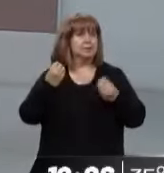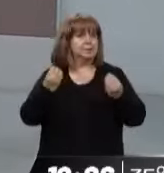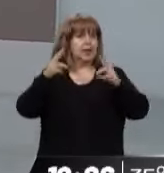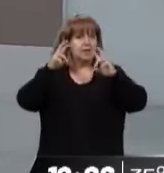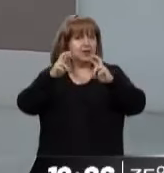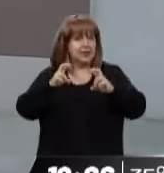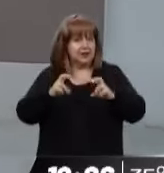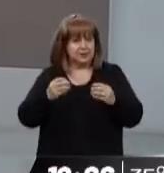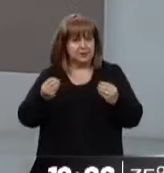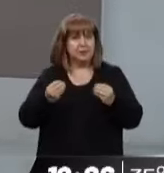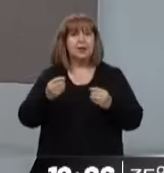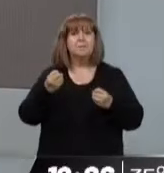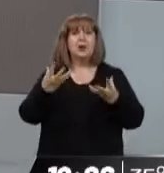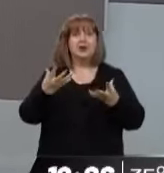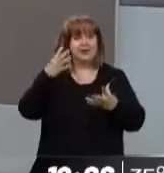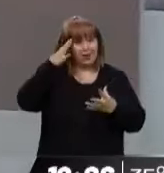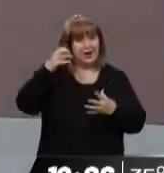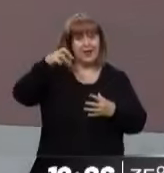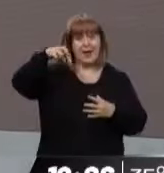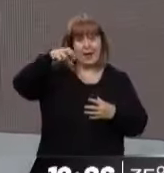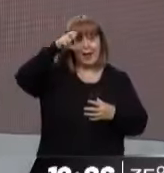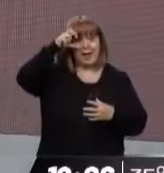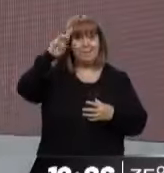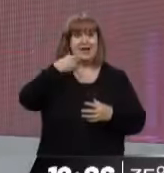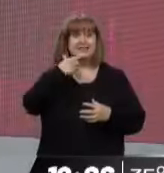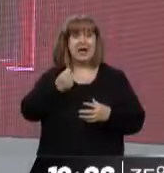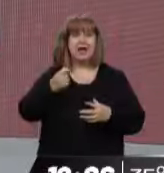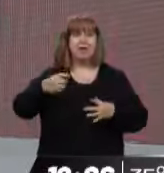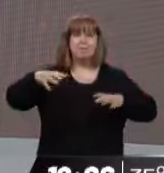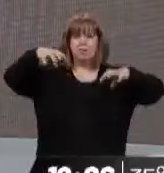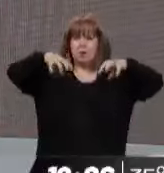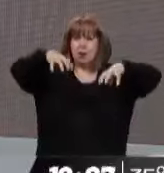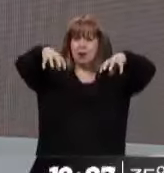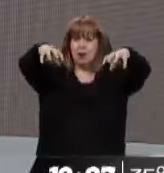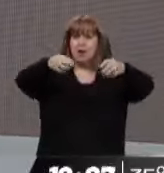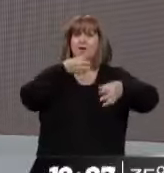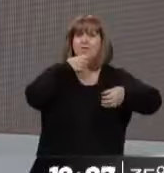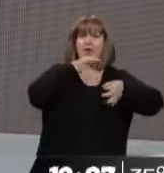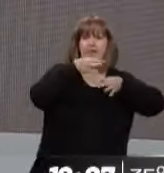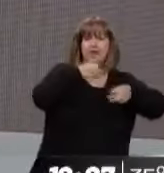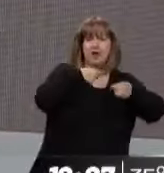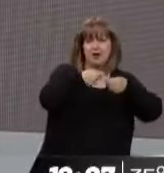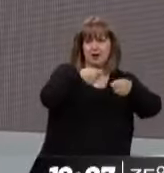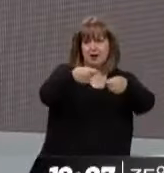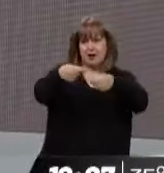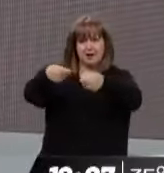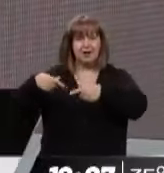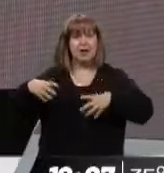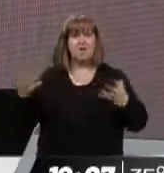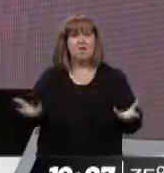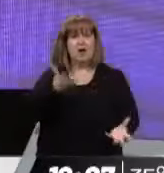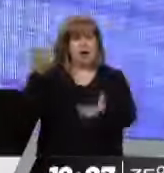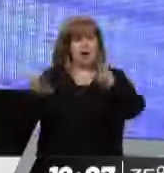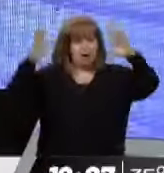¿Qué fue lo que ocurrió en el incendio del Persa? Recordemos, se perdieron los lugares en los que trabajaban cerca de 300 familias.